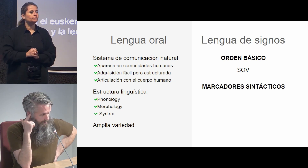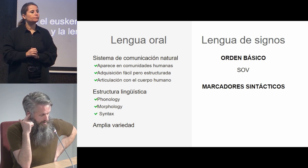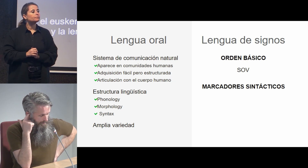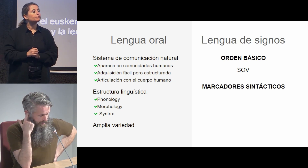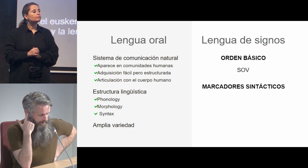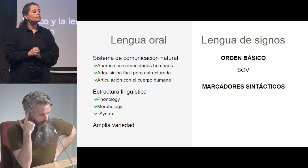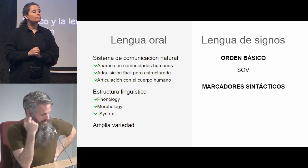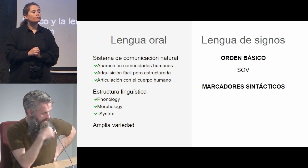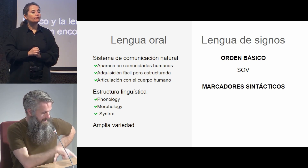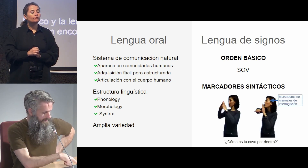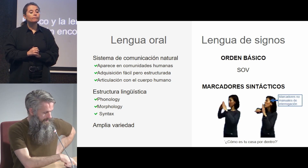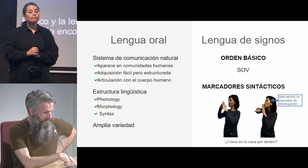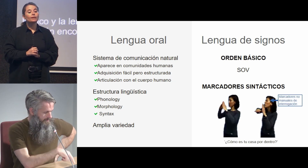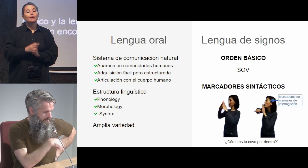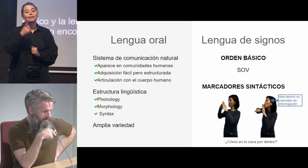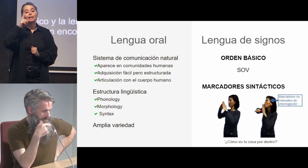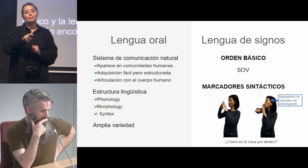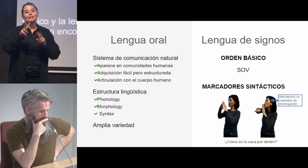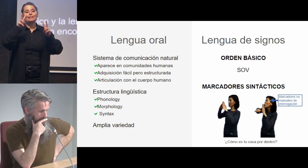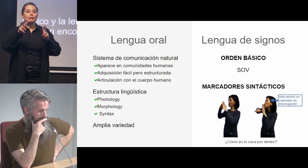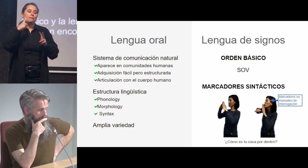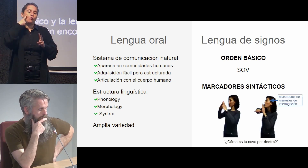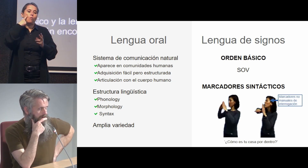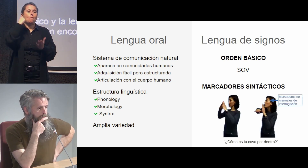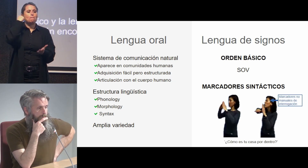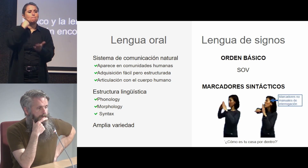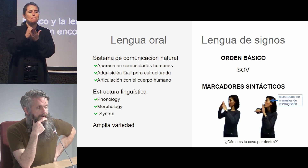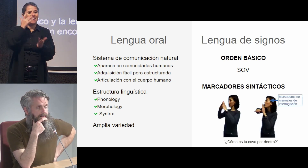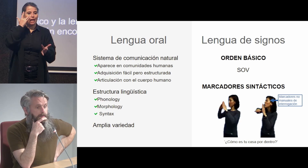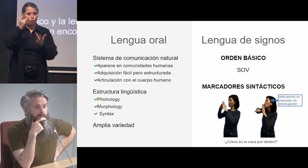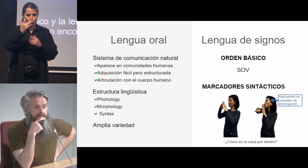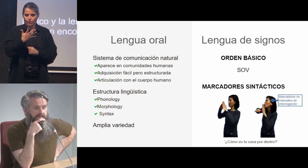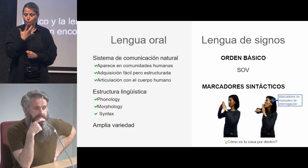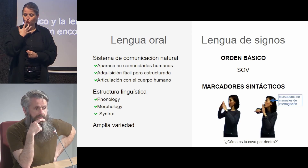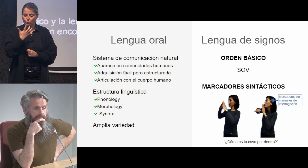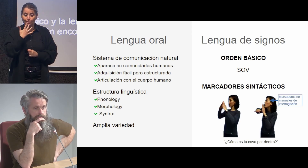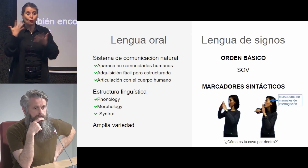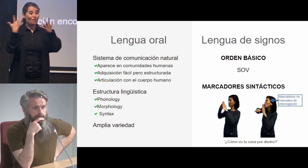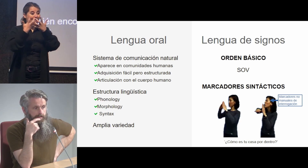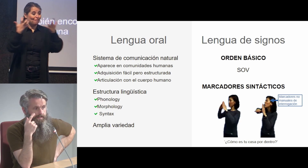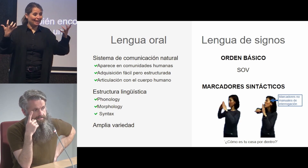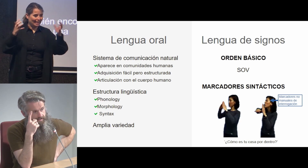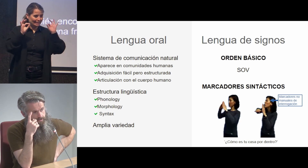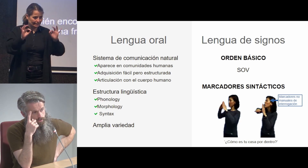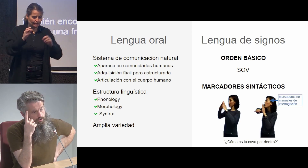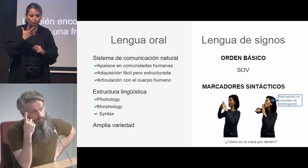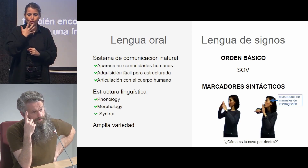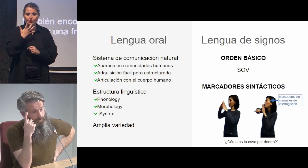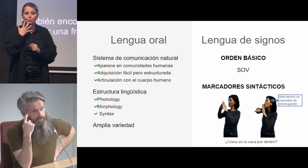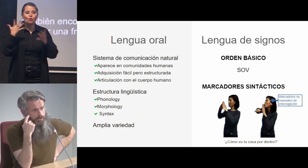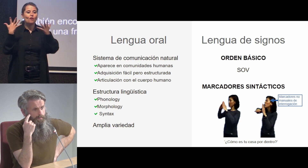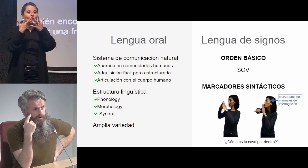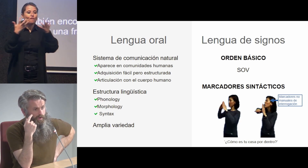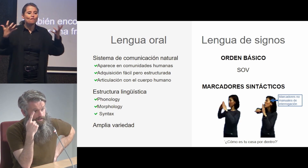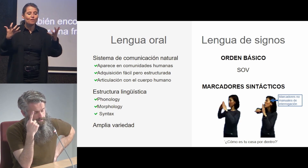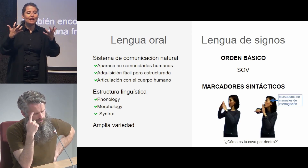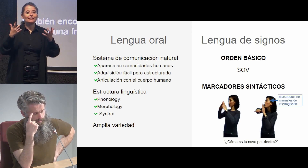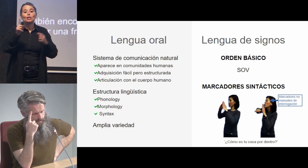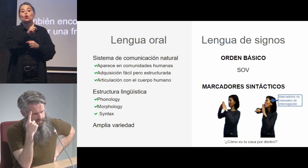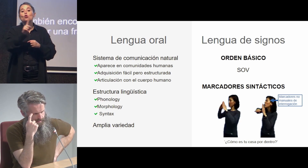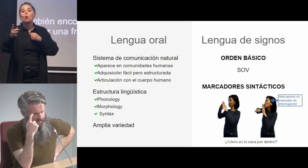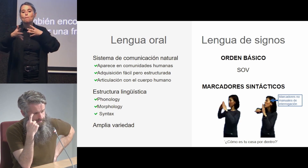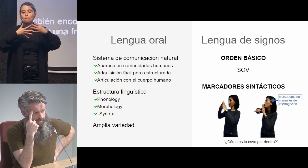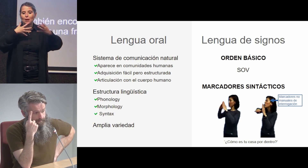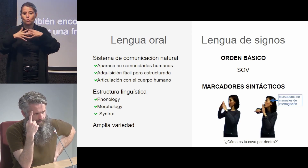también encontramos marcadores sintácticos. Por ejemplo, para marcar una frase, en este caso son marcadores no